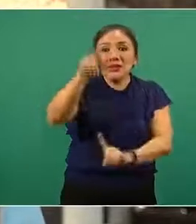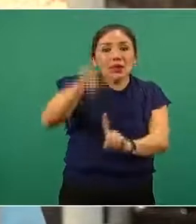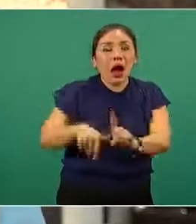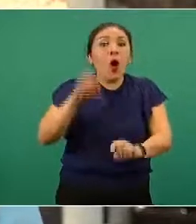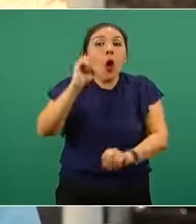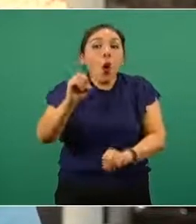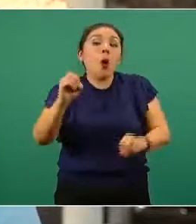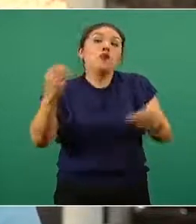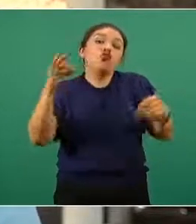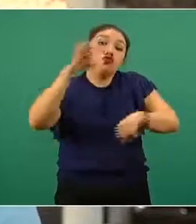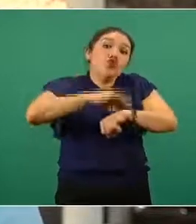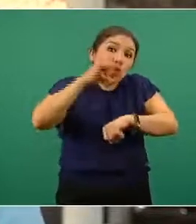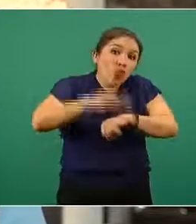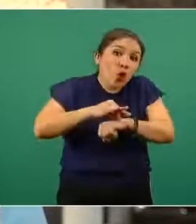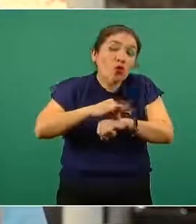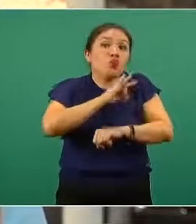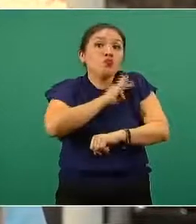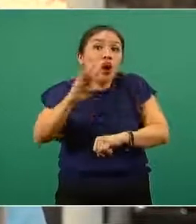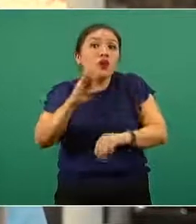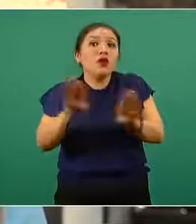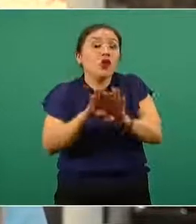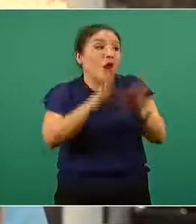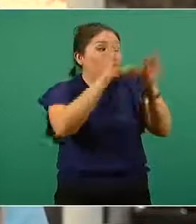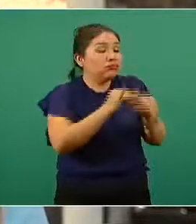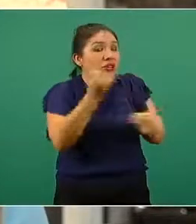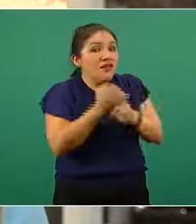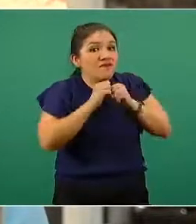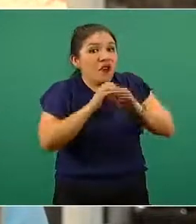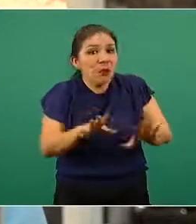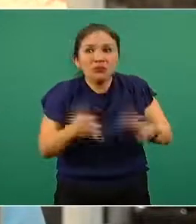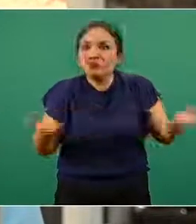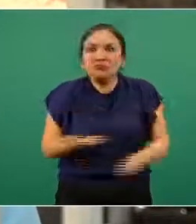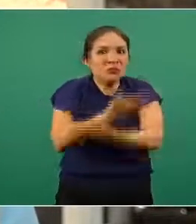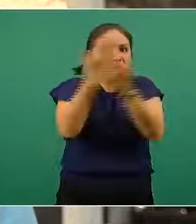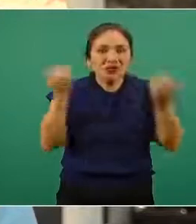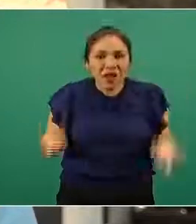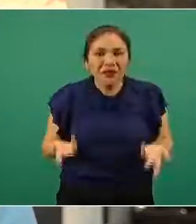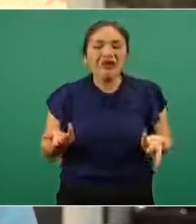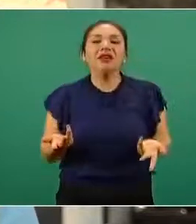de que los médicos no le den información.